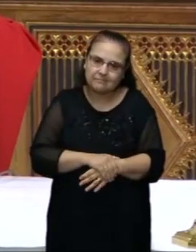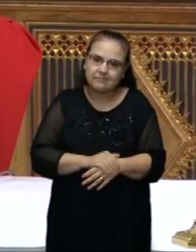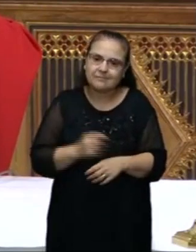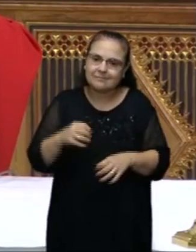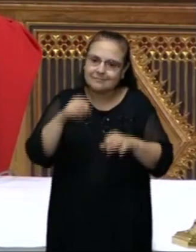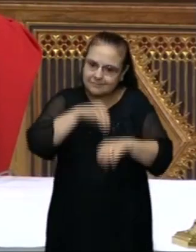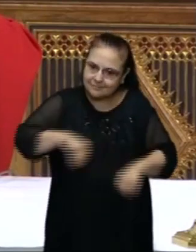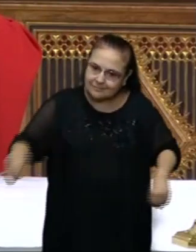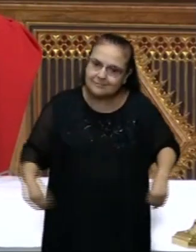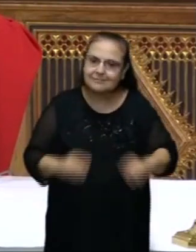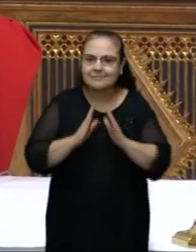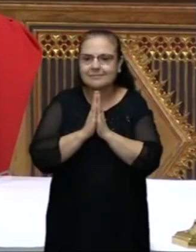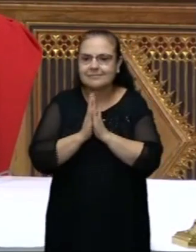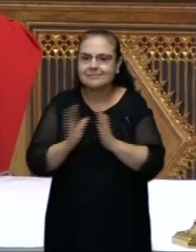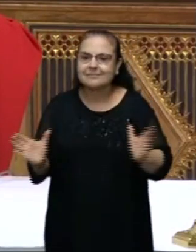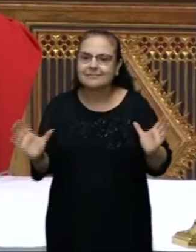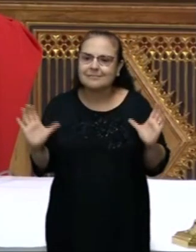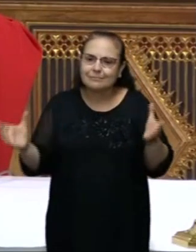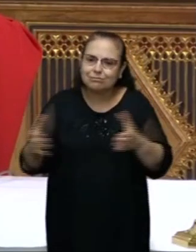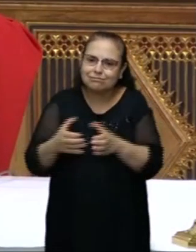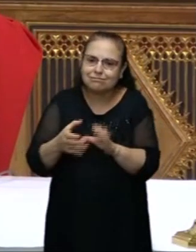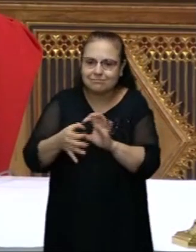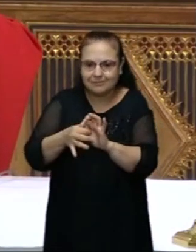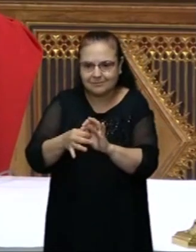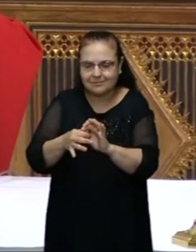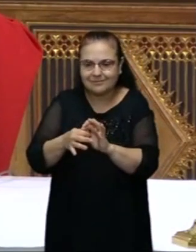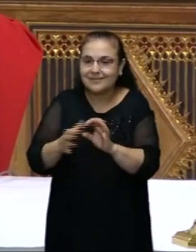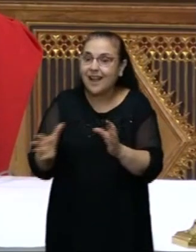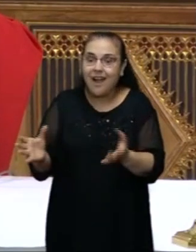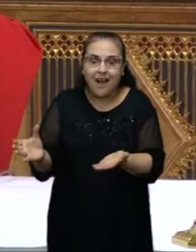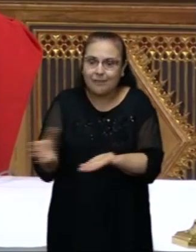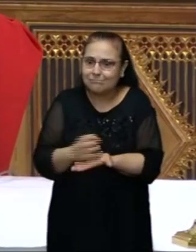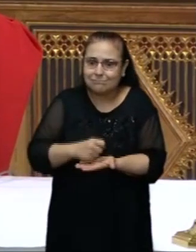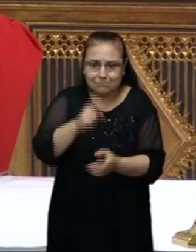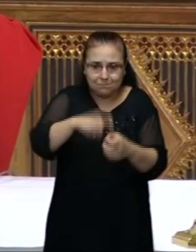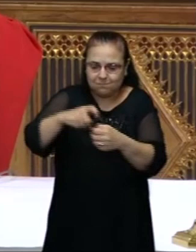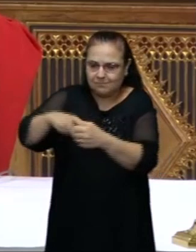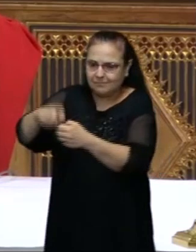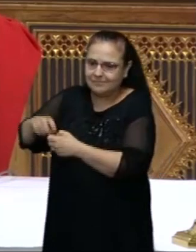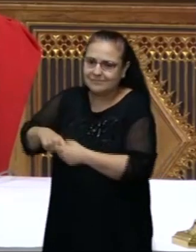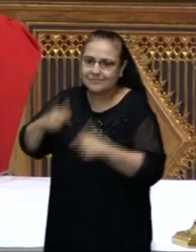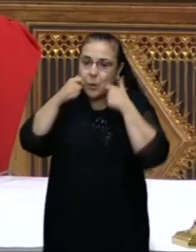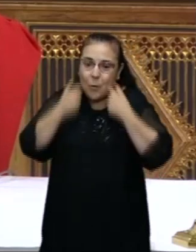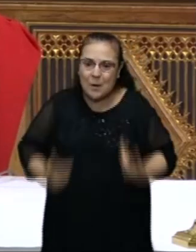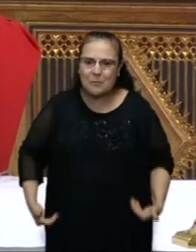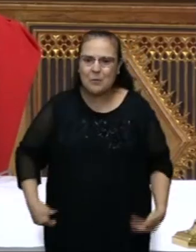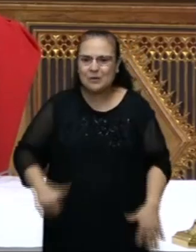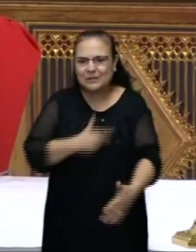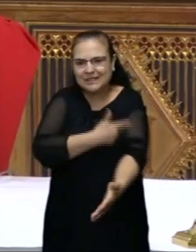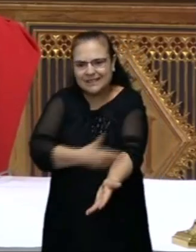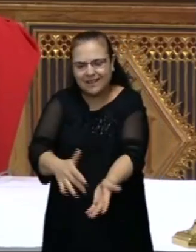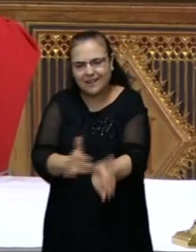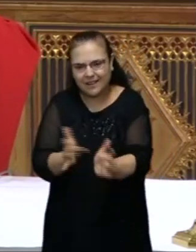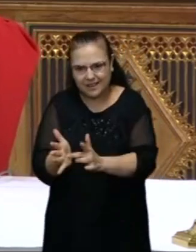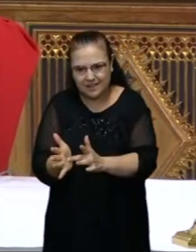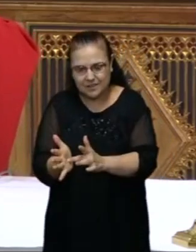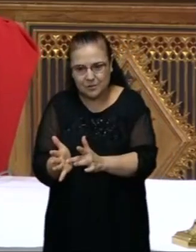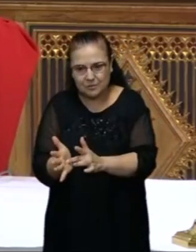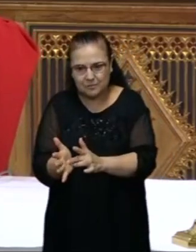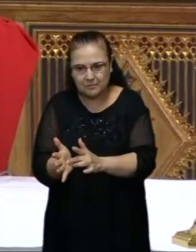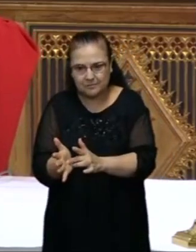que el Espíritu Santo congregue en la unidad a cuantos participamos del cuerpo y la sangre de Cristo.